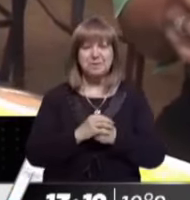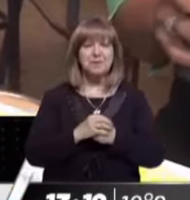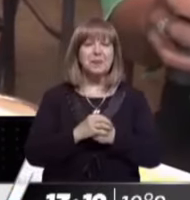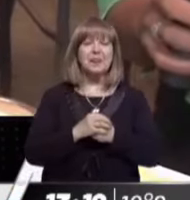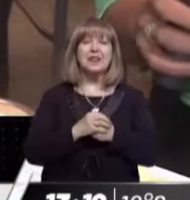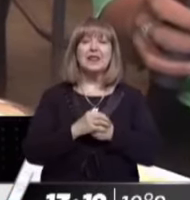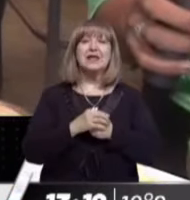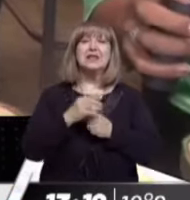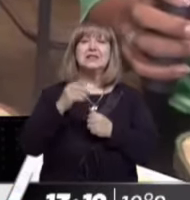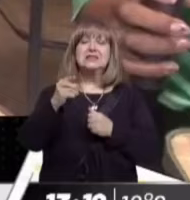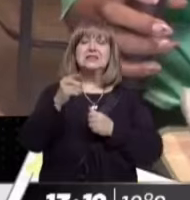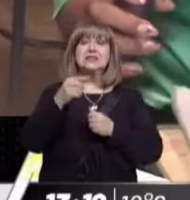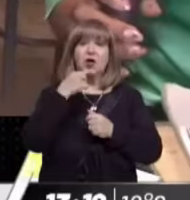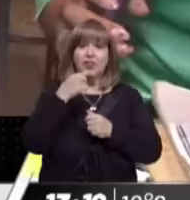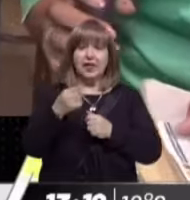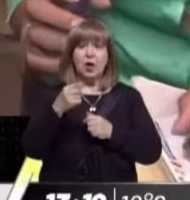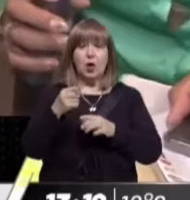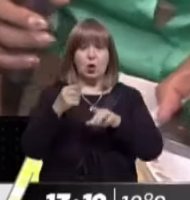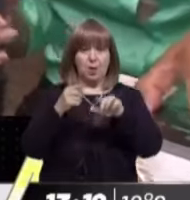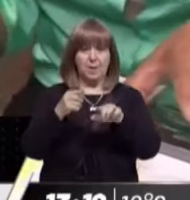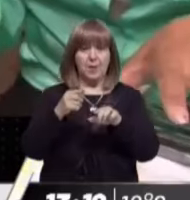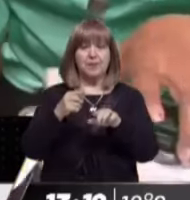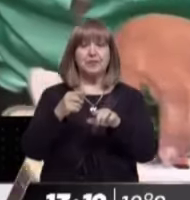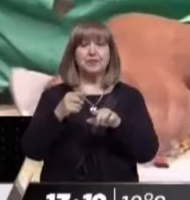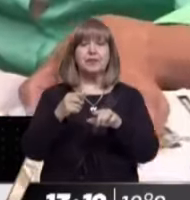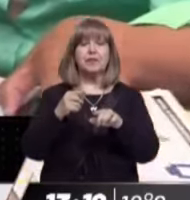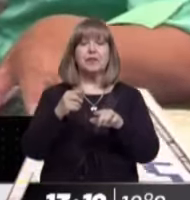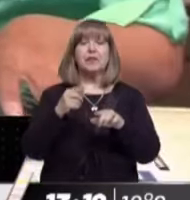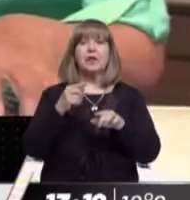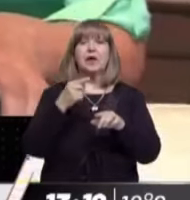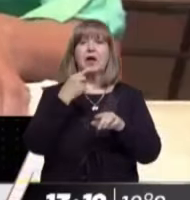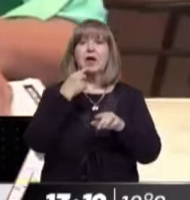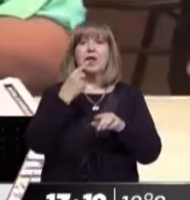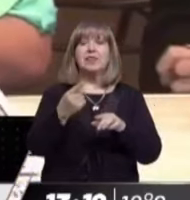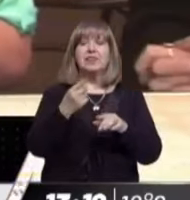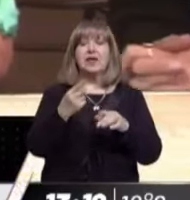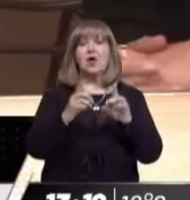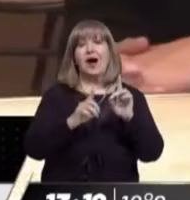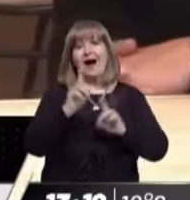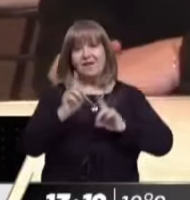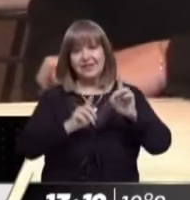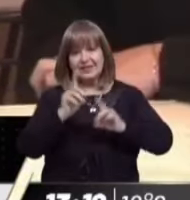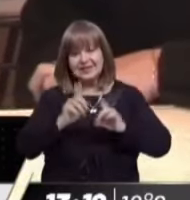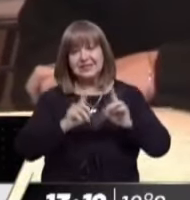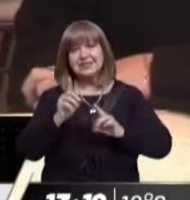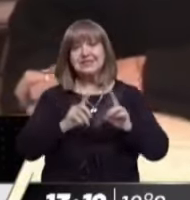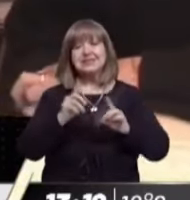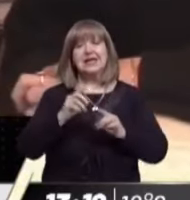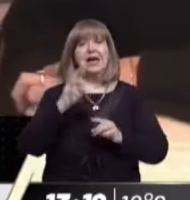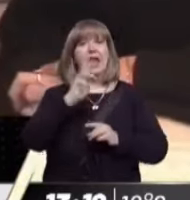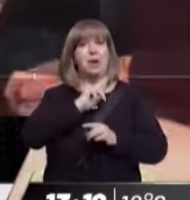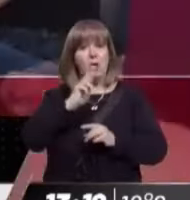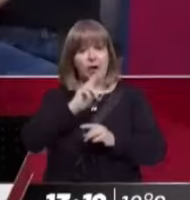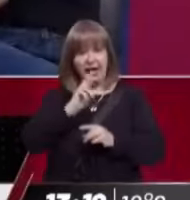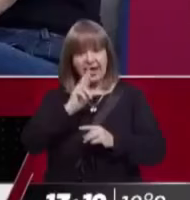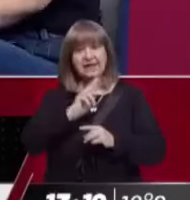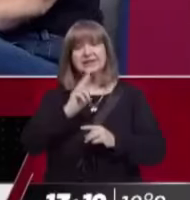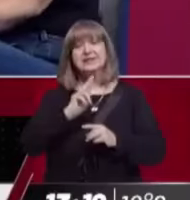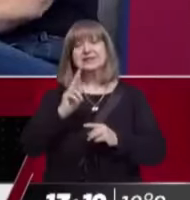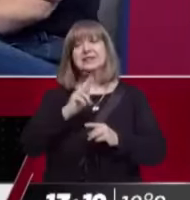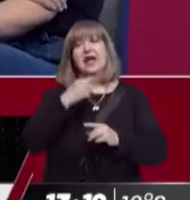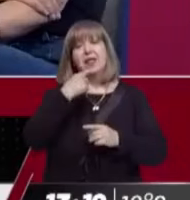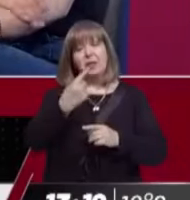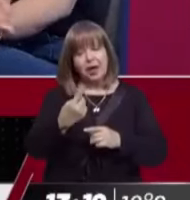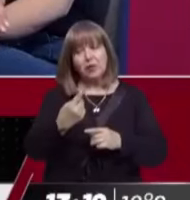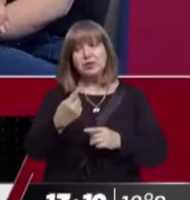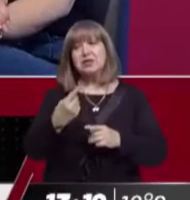mujeres narradoras, lo que es la lucha hoy entre el celular y el libro. Sí. Que las mujeres decían, bueno, lo importante de leer. Preguntarle